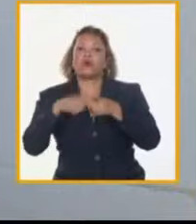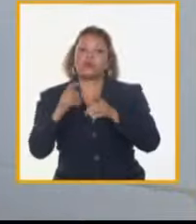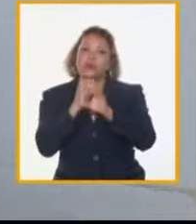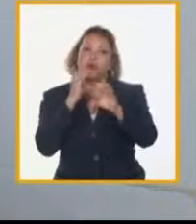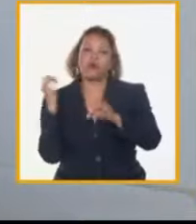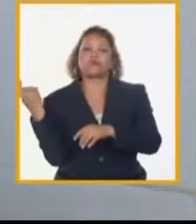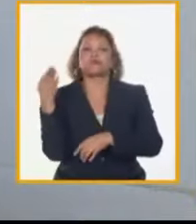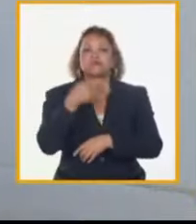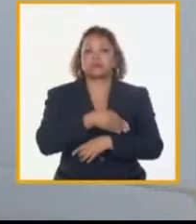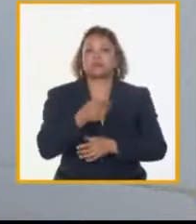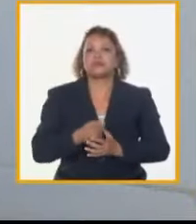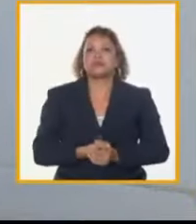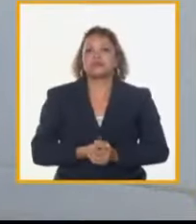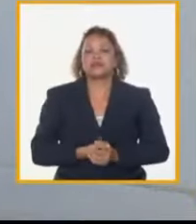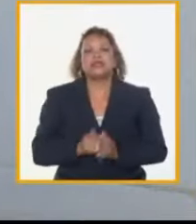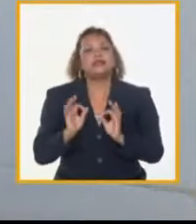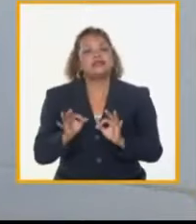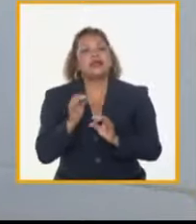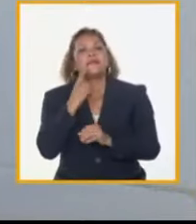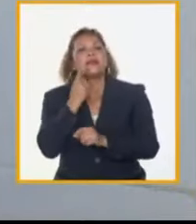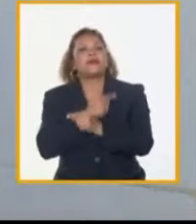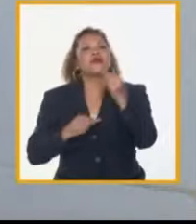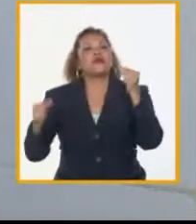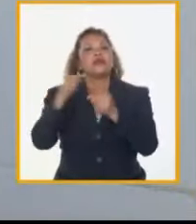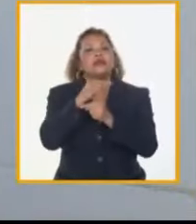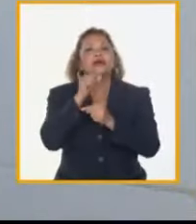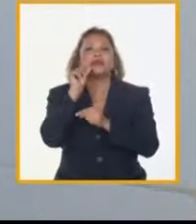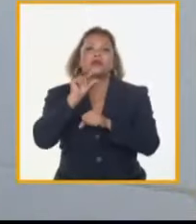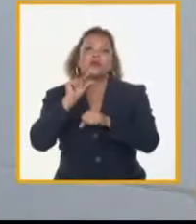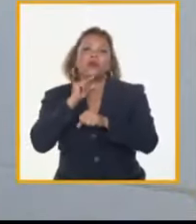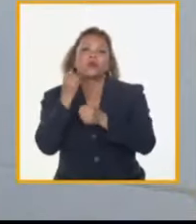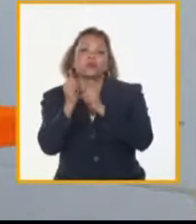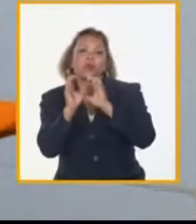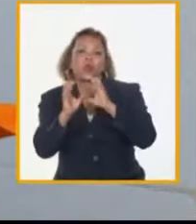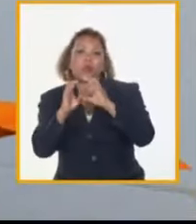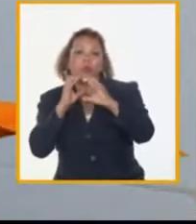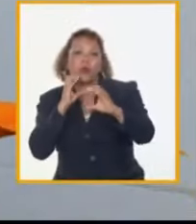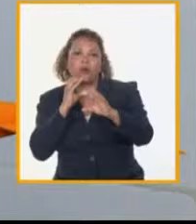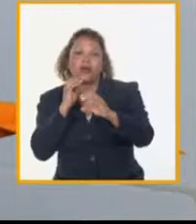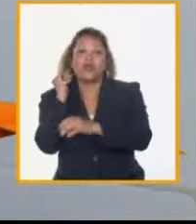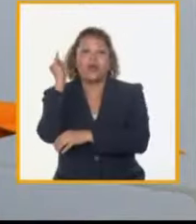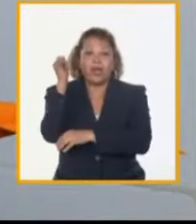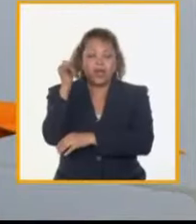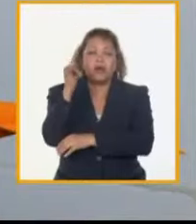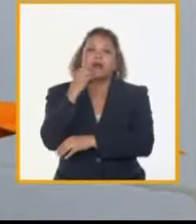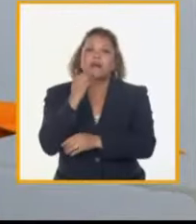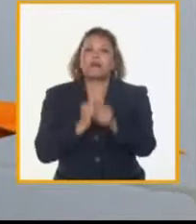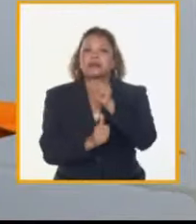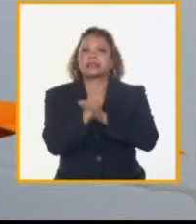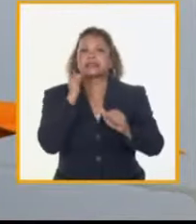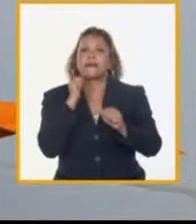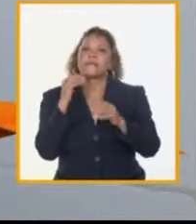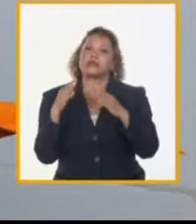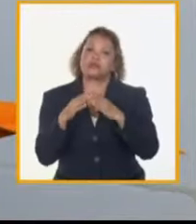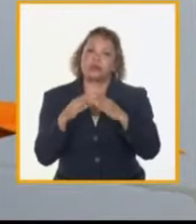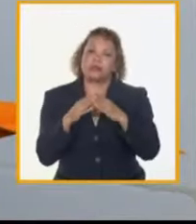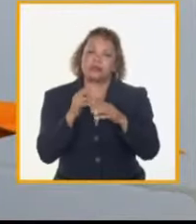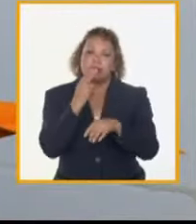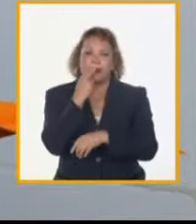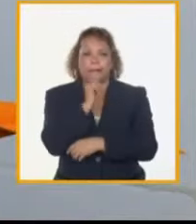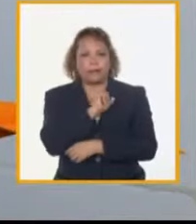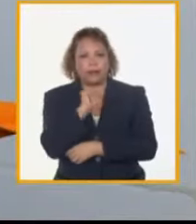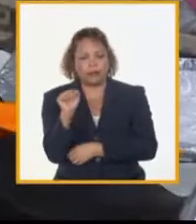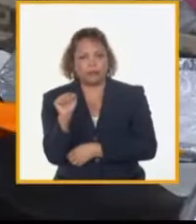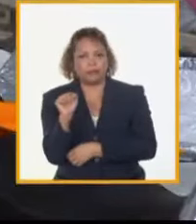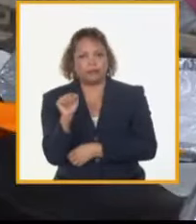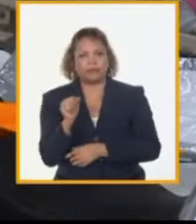Siempre se priorizan los que vienen en Medibú, generalmente son los de más lejos, para que puedan retornar lo más temprano posible, bueno, a su lugar